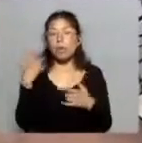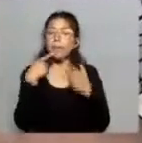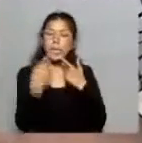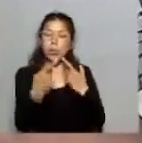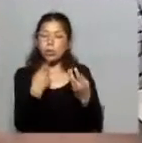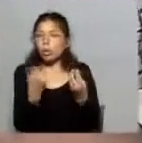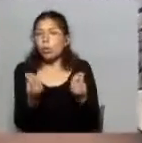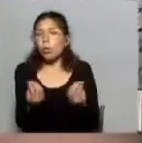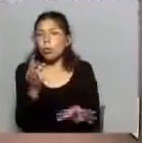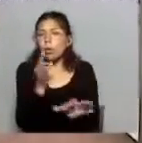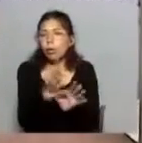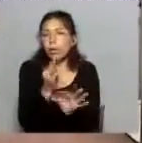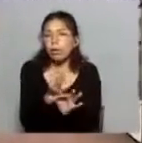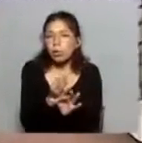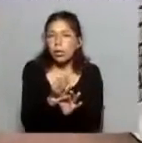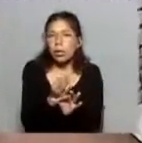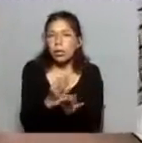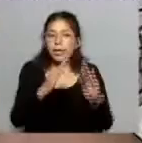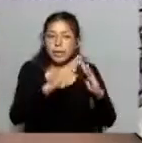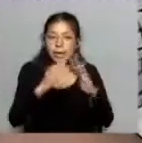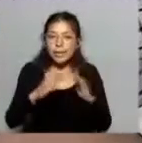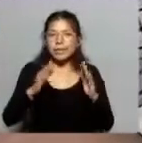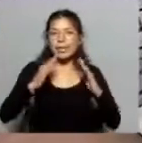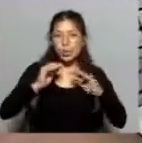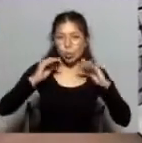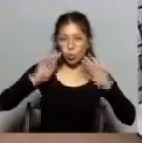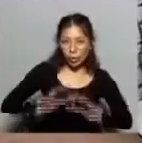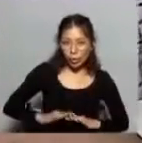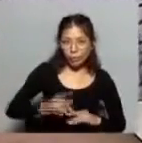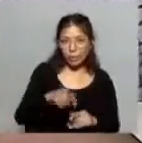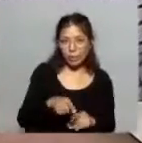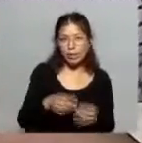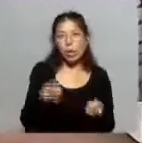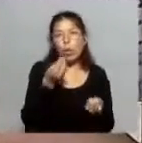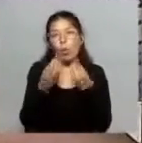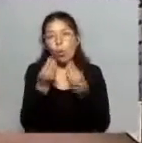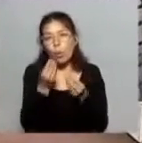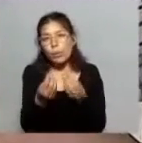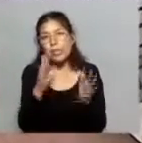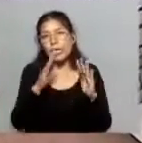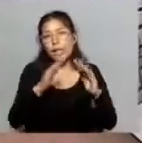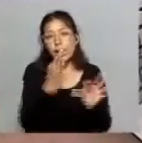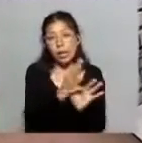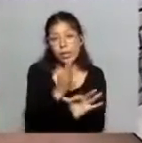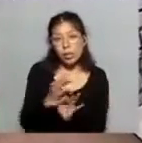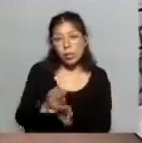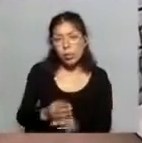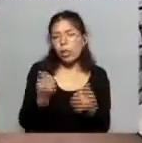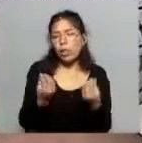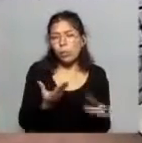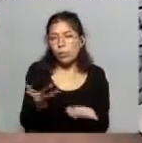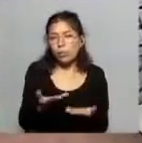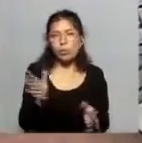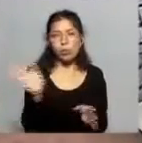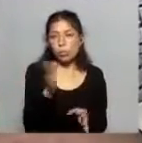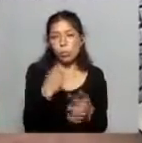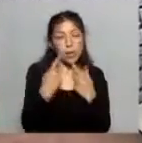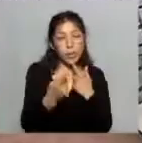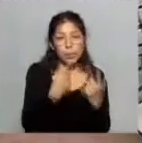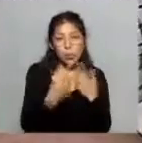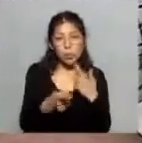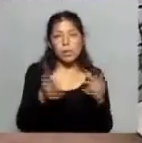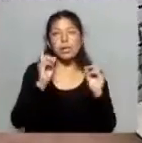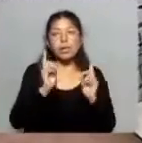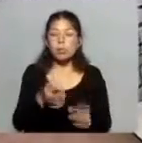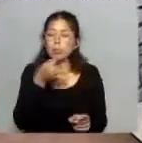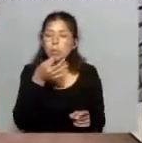comedores va a estar la secretaría de innovación y calidad educativa con lo que es la parte digital vamos